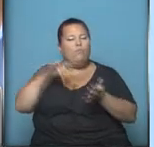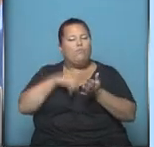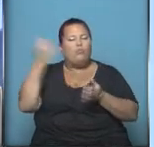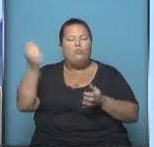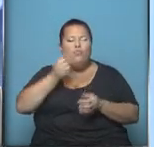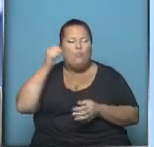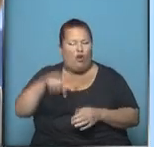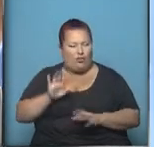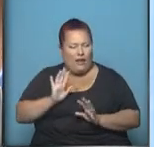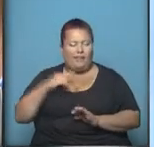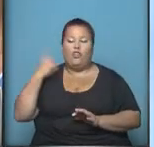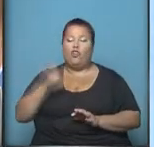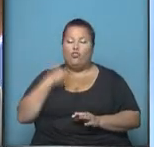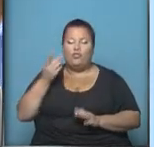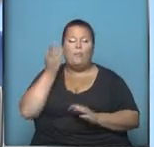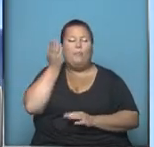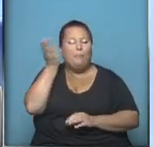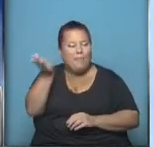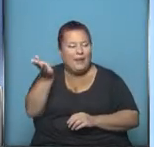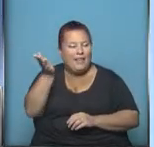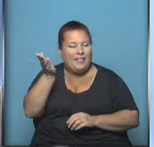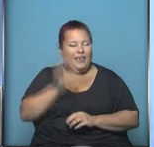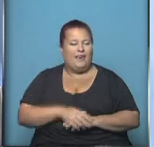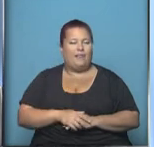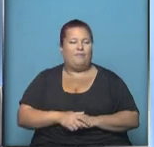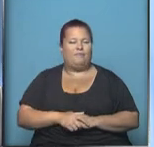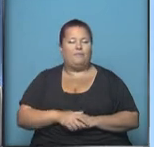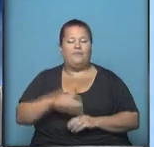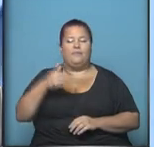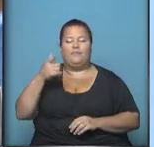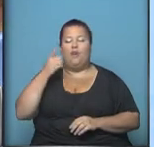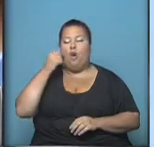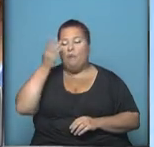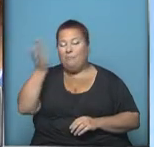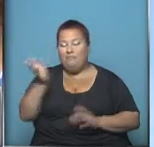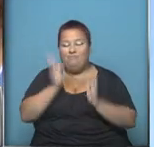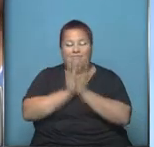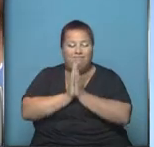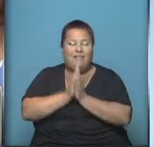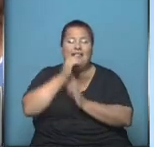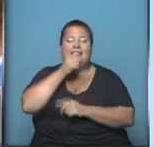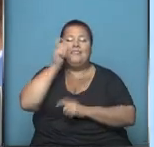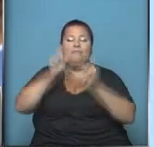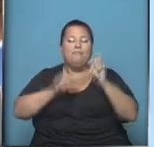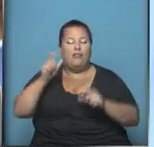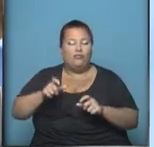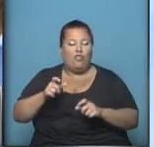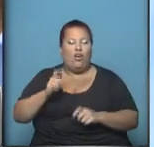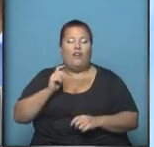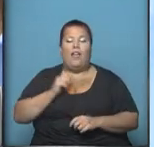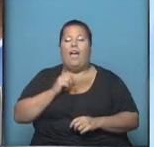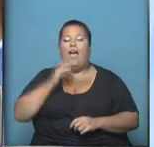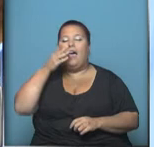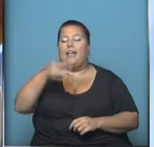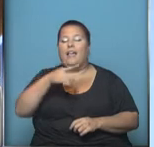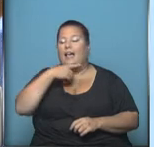fundamental nosotros le hemos pedido a un roberto feletti que todo aquel agente que se ha hecho estafar